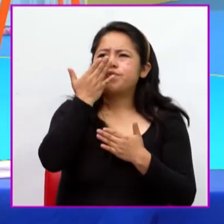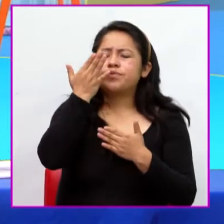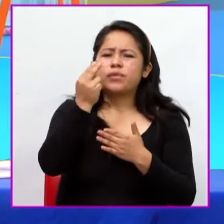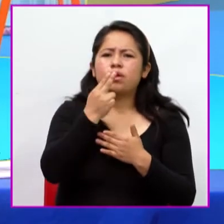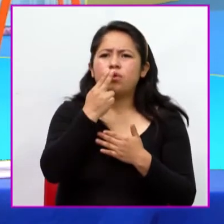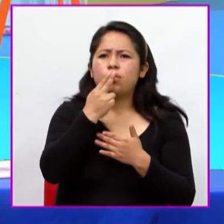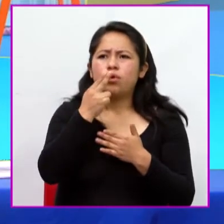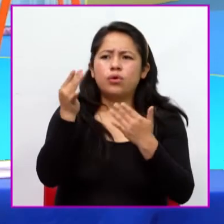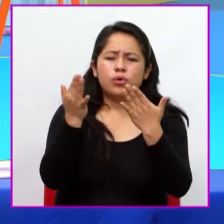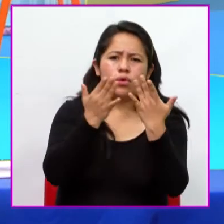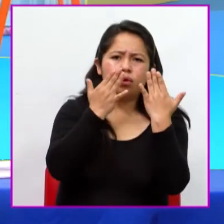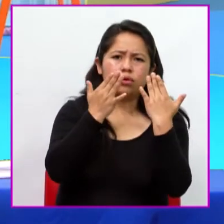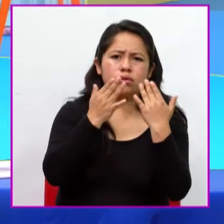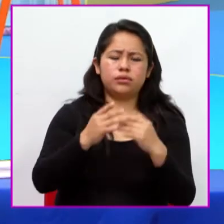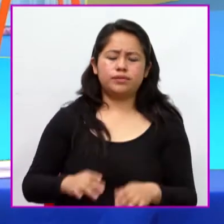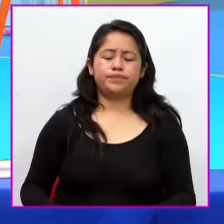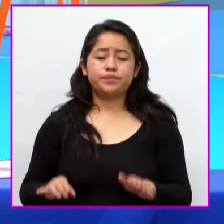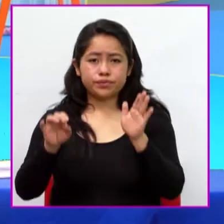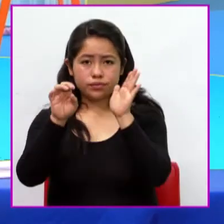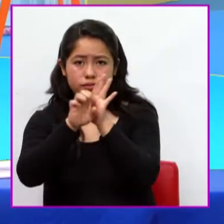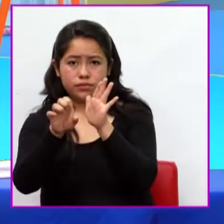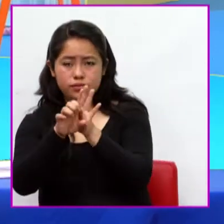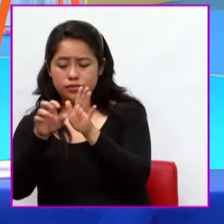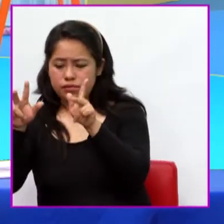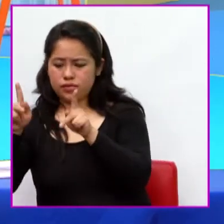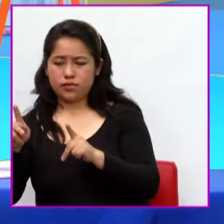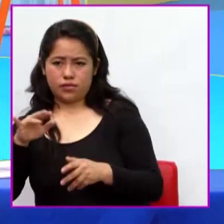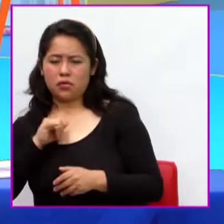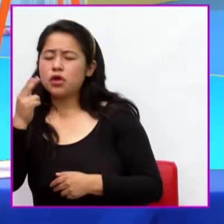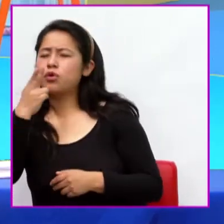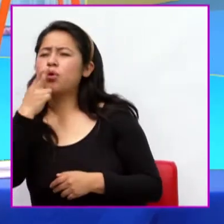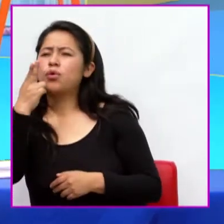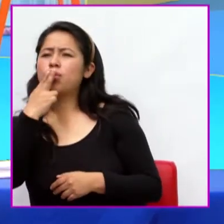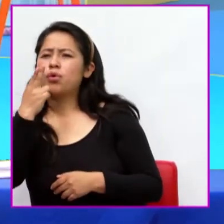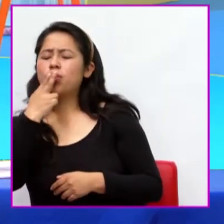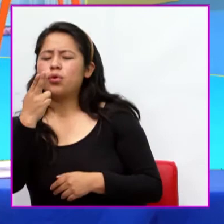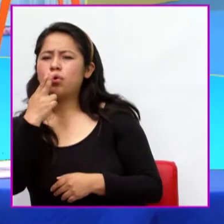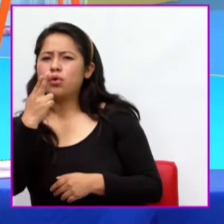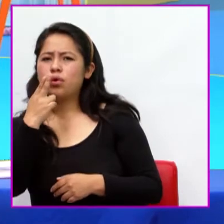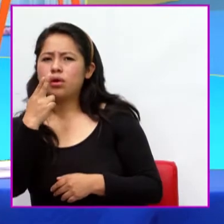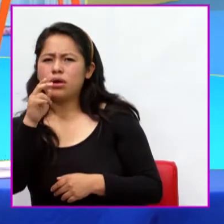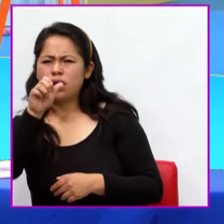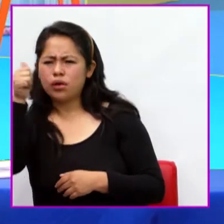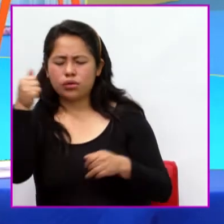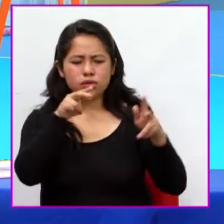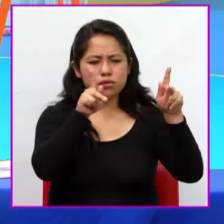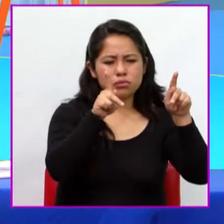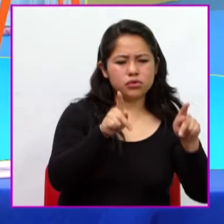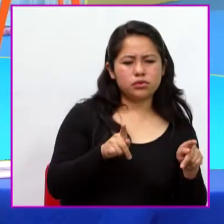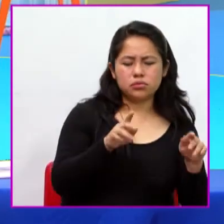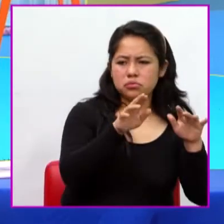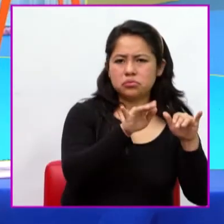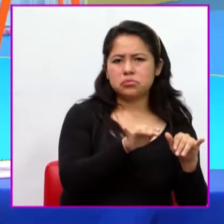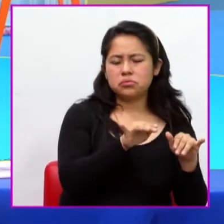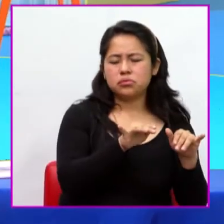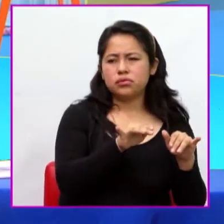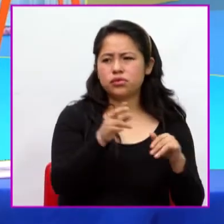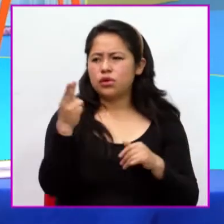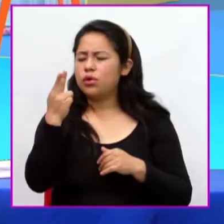fuma, pero bota el humo. La persona que es fumadora pasiva, fuma, pero